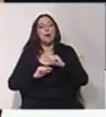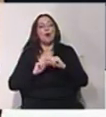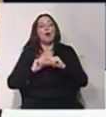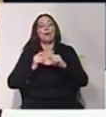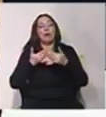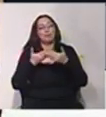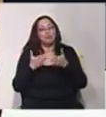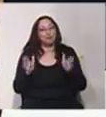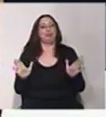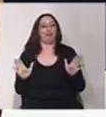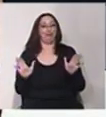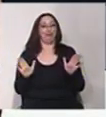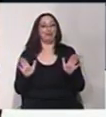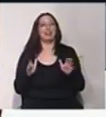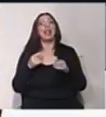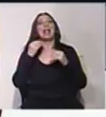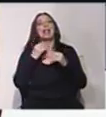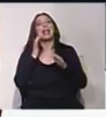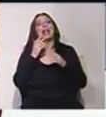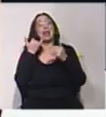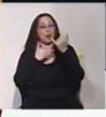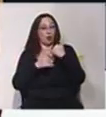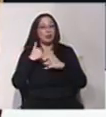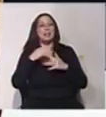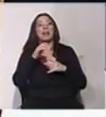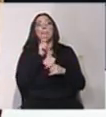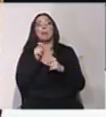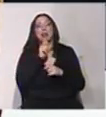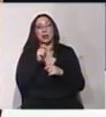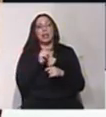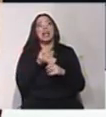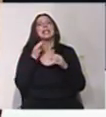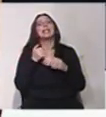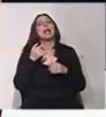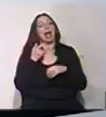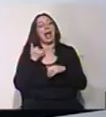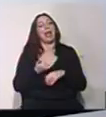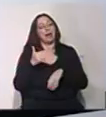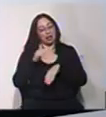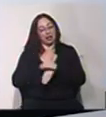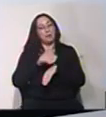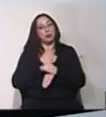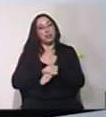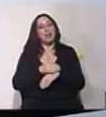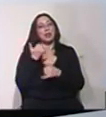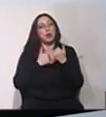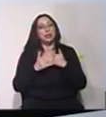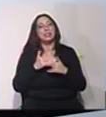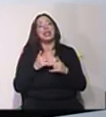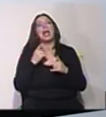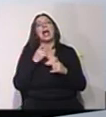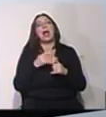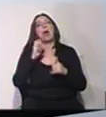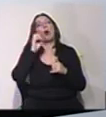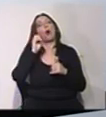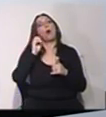Es verdad que en cuanto a las noticias, el periodismo, sí hay que tener cierta responsabilidad para hablar de las noticias. Hay manuales de la OPS y de la